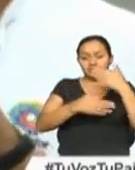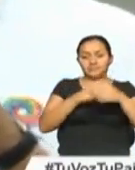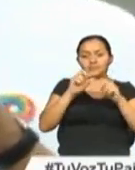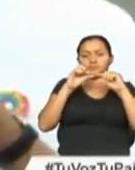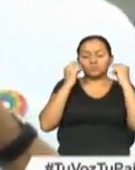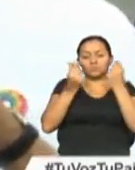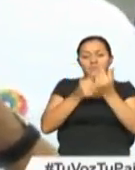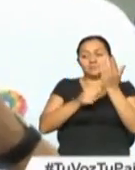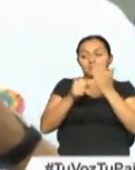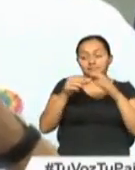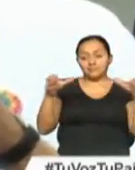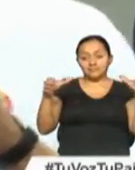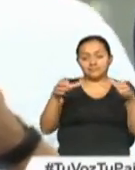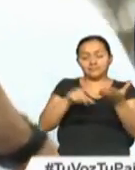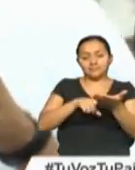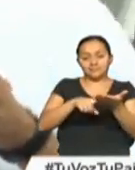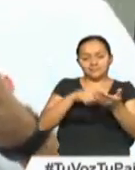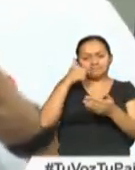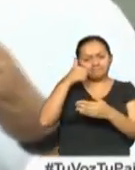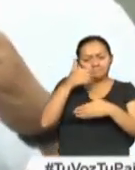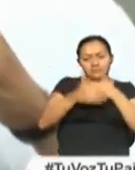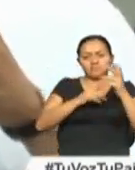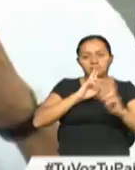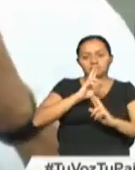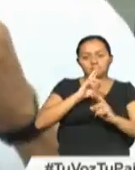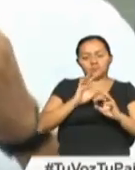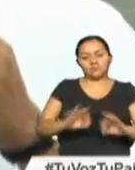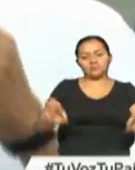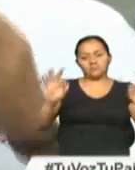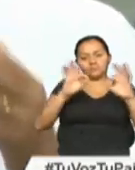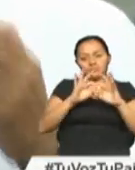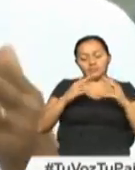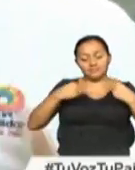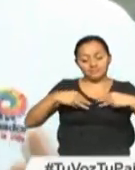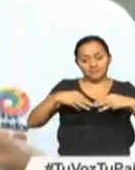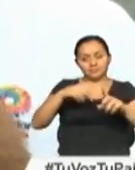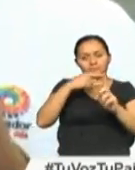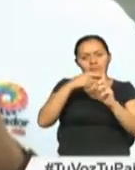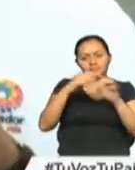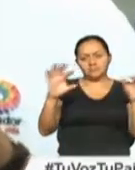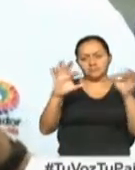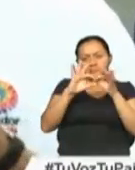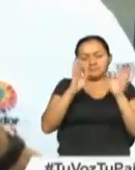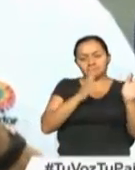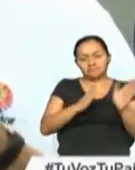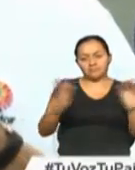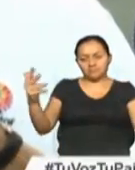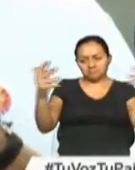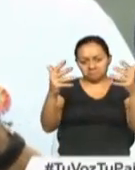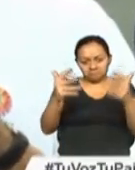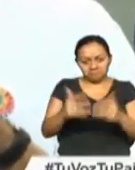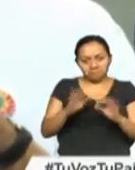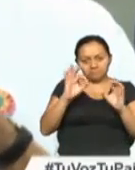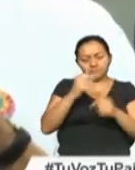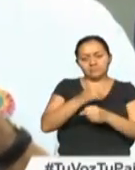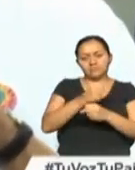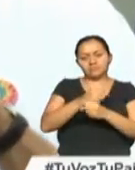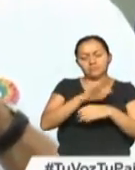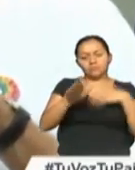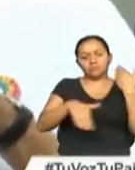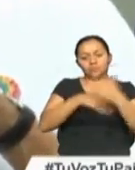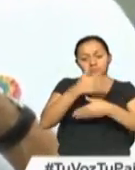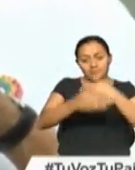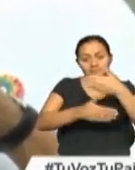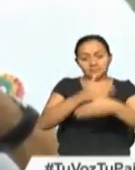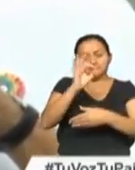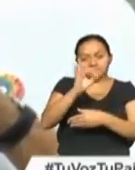como los otros gabinetes, rindan frutos concretos. Es un método muy eficiente, muy eficaz para trabajar por nuestros pueblos. Hay claros